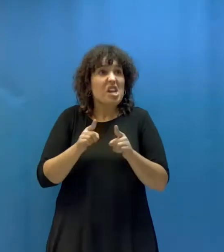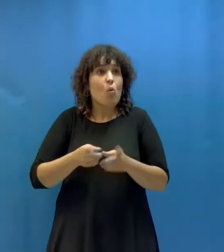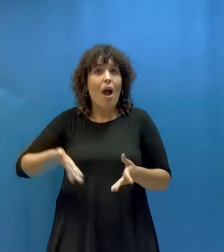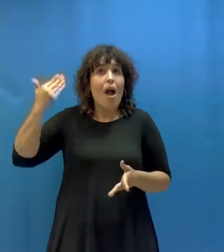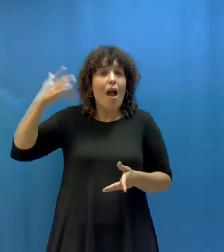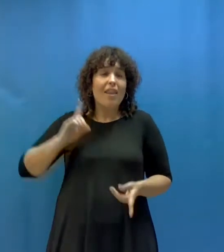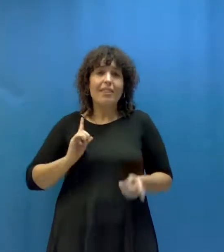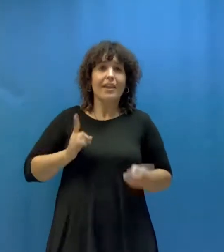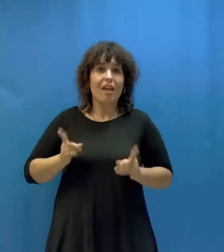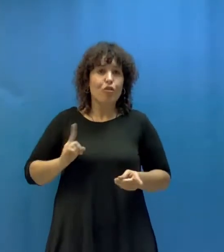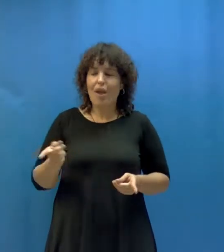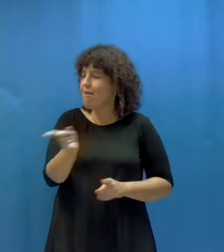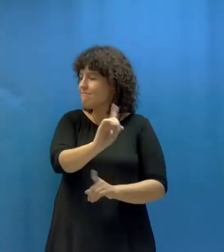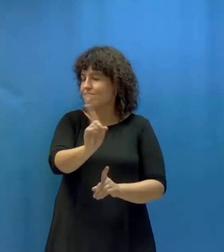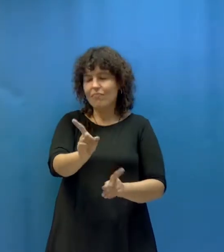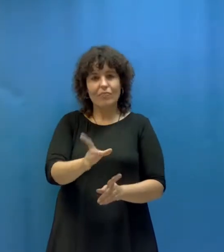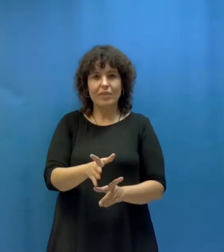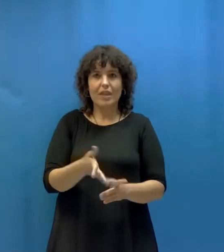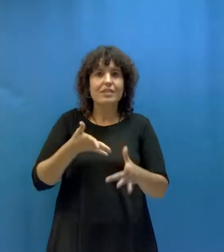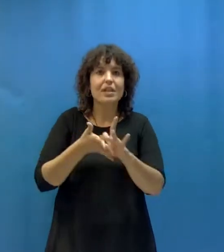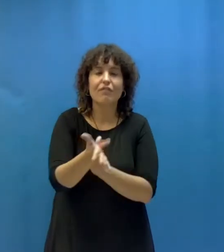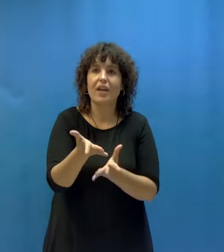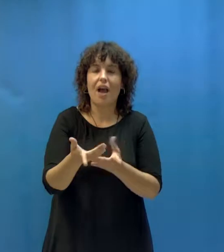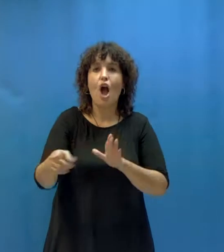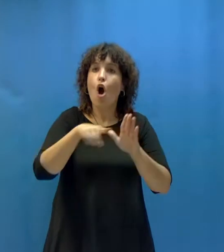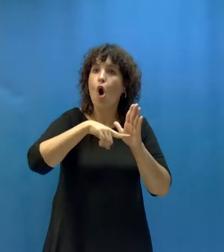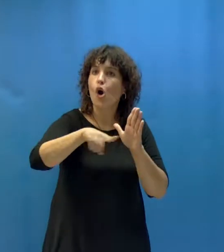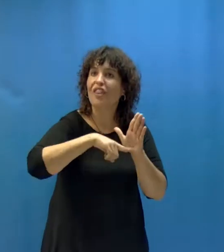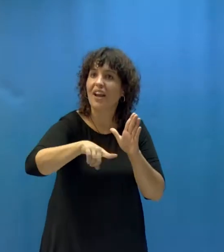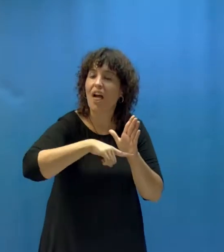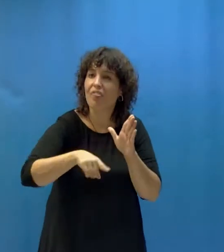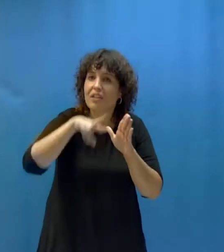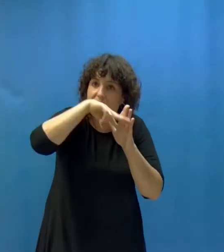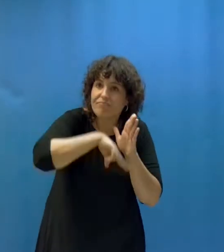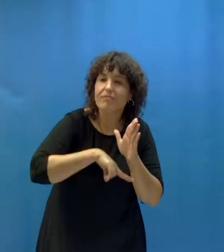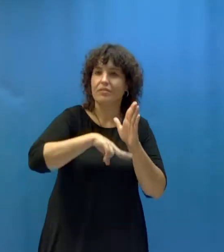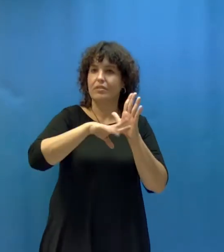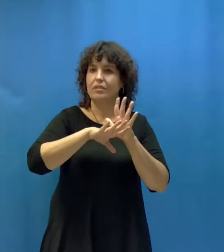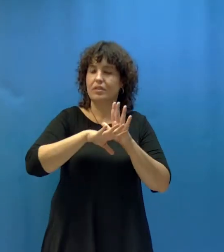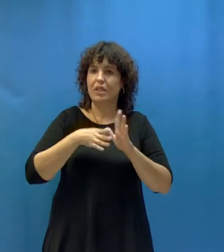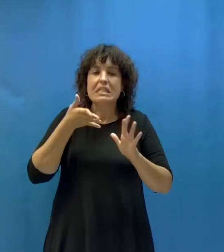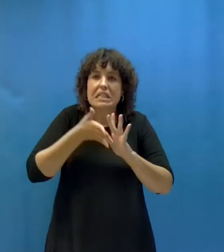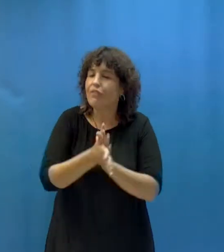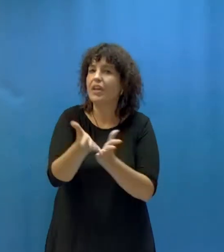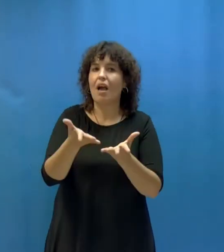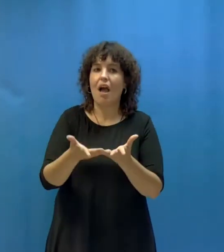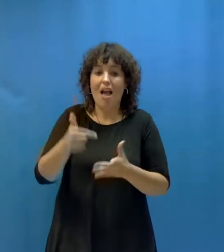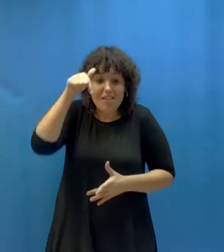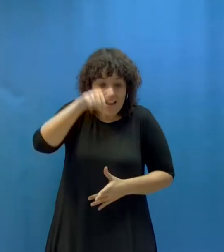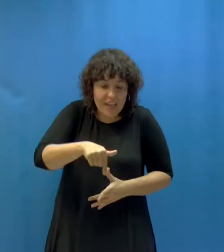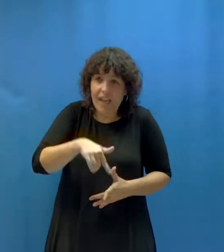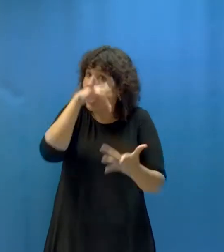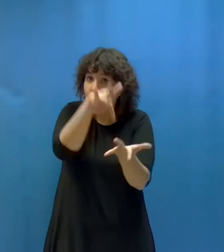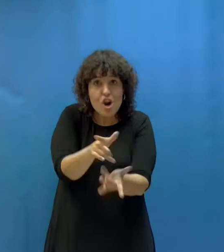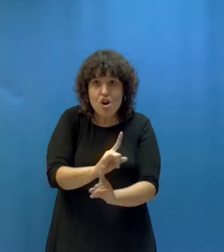el público, sino que es una cuestión, no señor, de ordenanzas. Es una cuestión que no es de este mandato, sino que